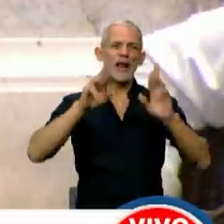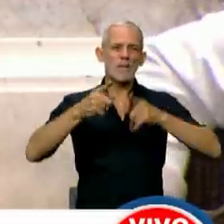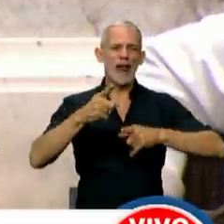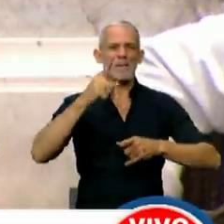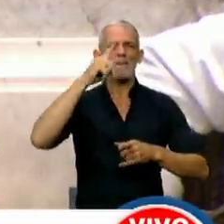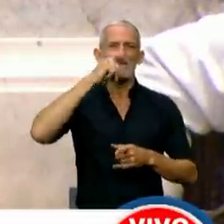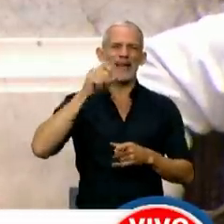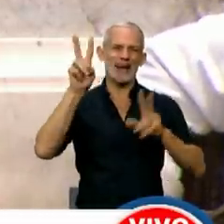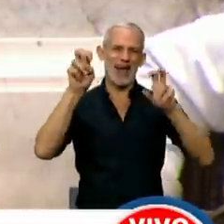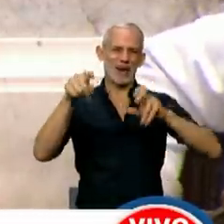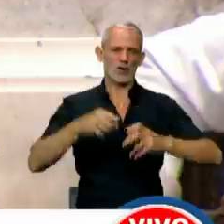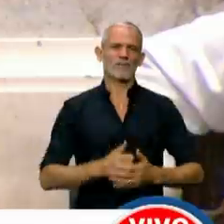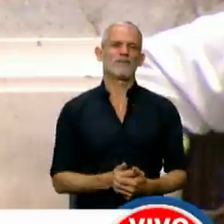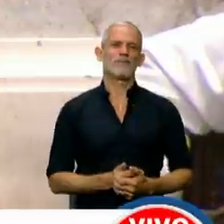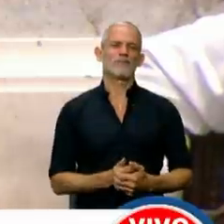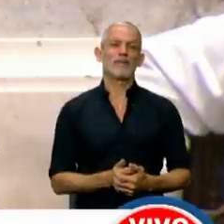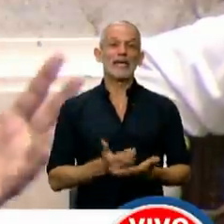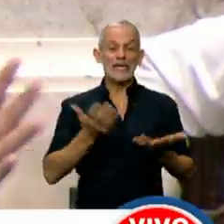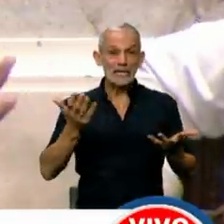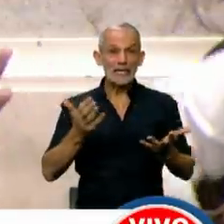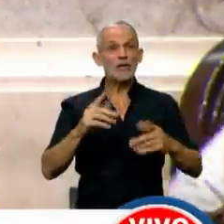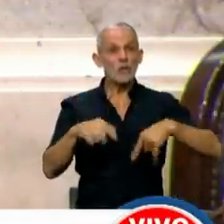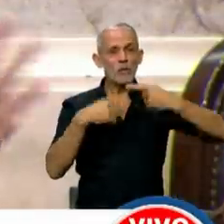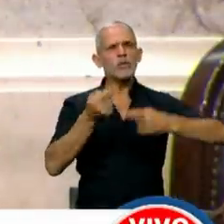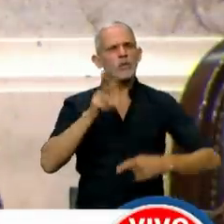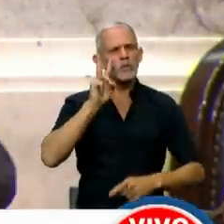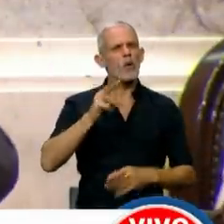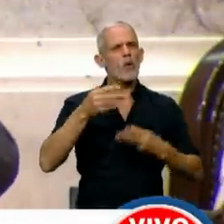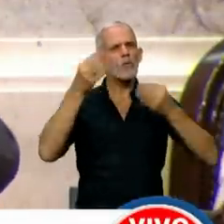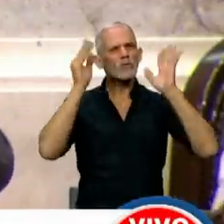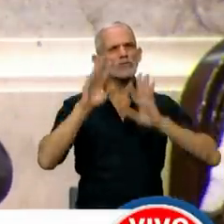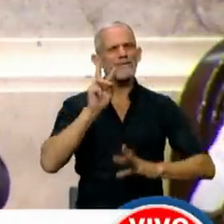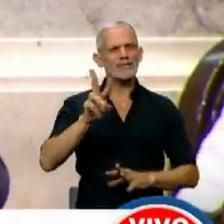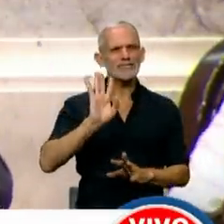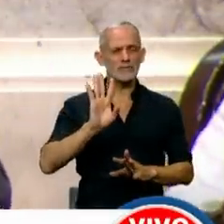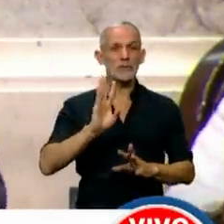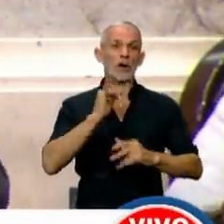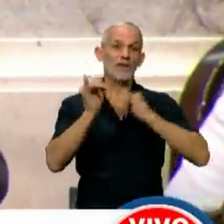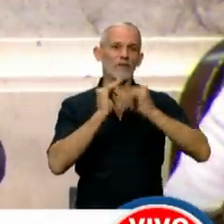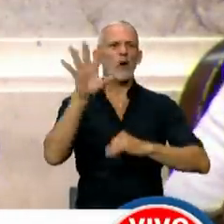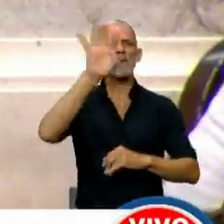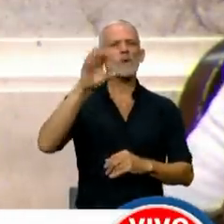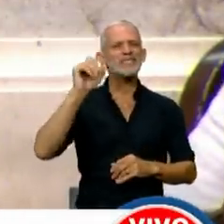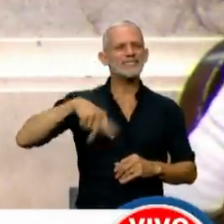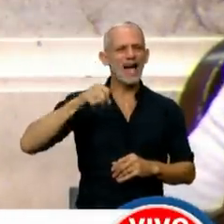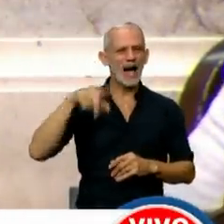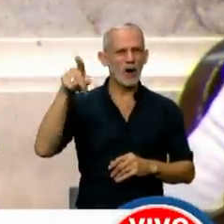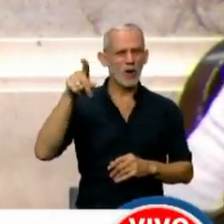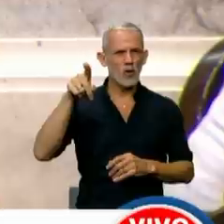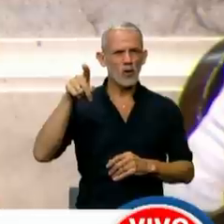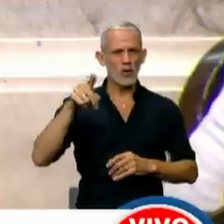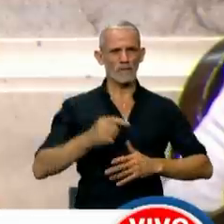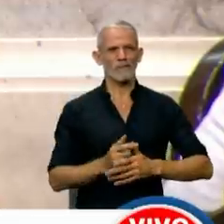belgrano a que seguimos muchas veces es informando en la provincia del chaco